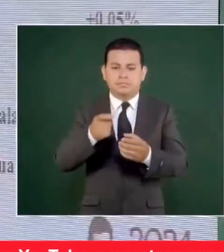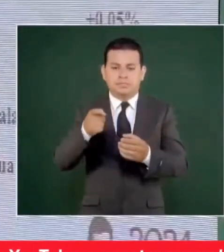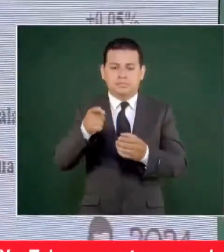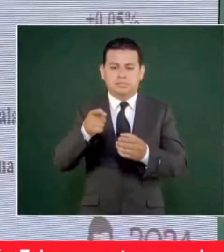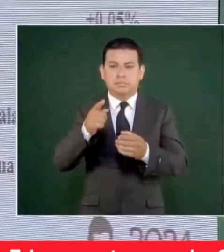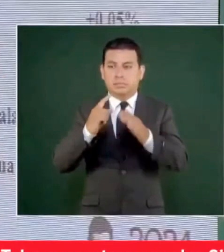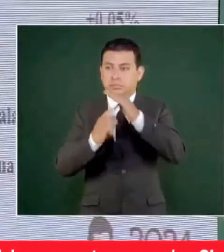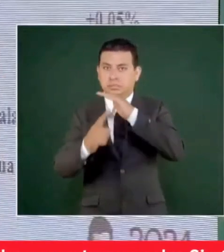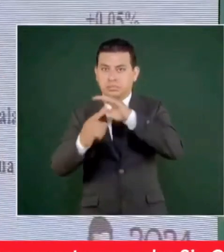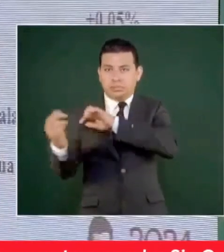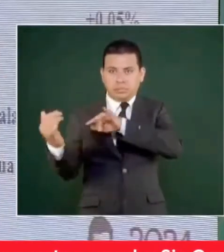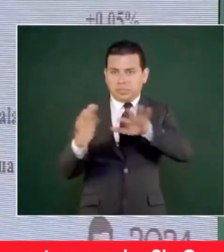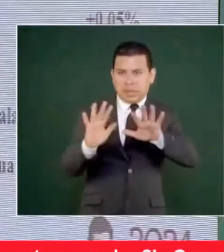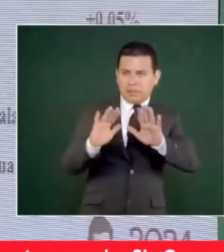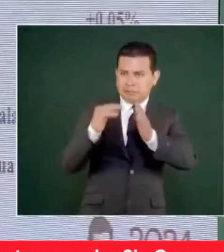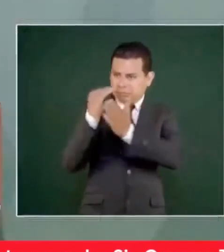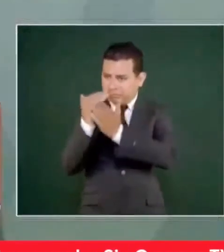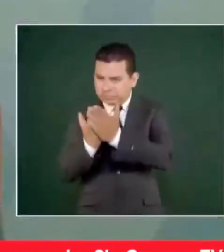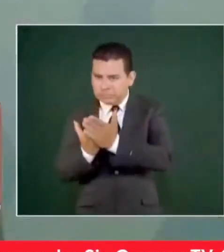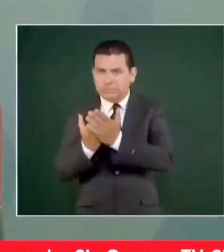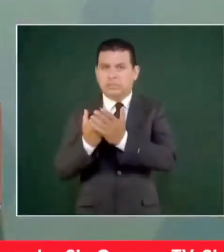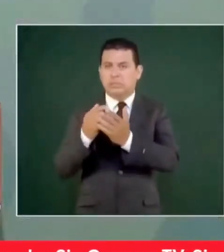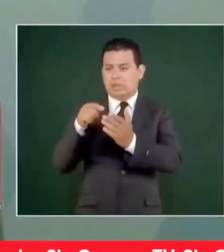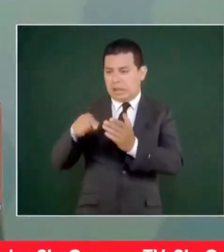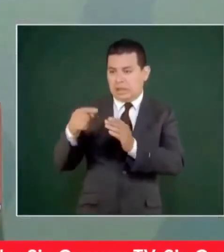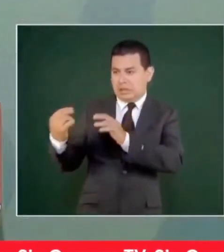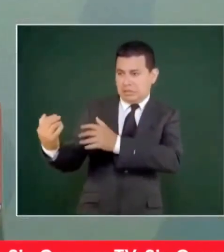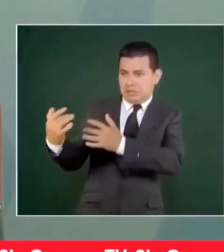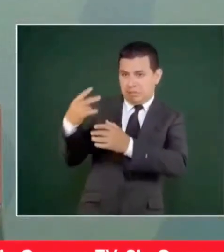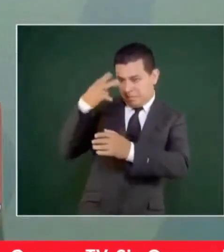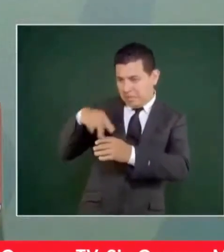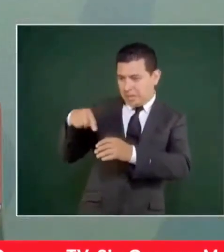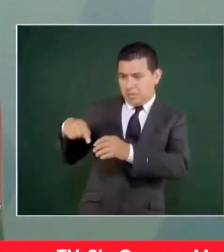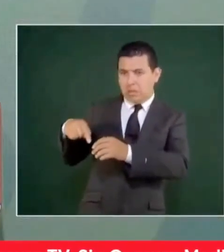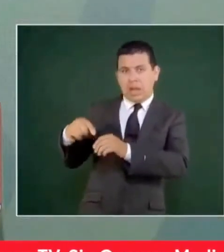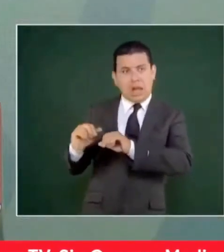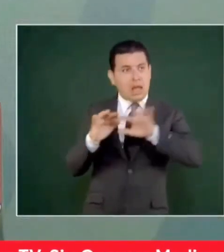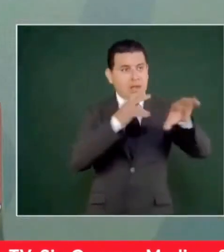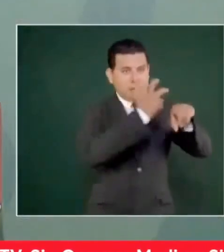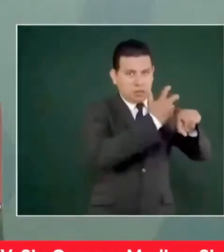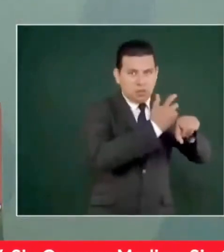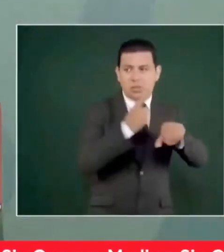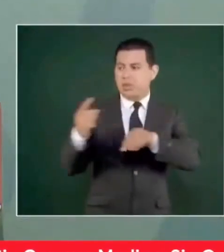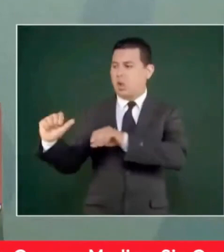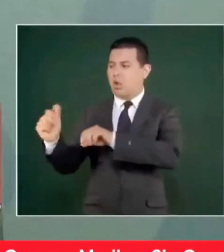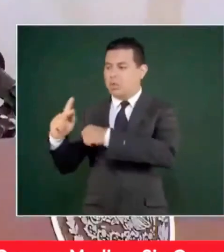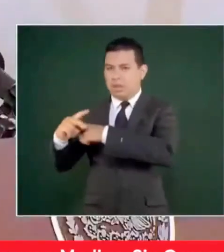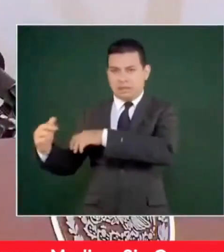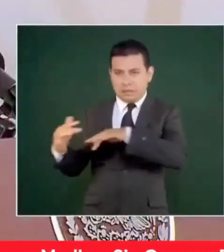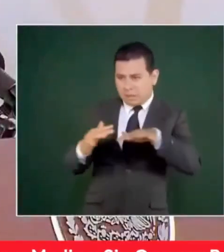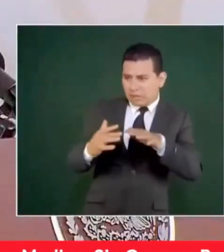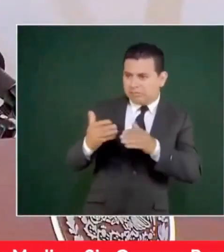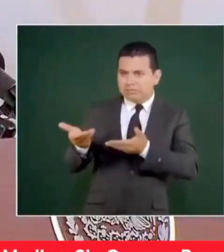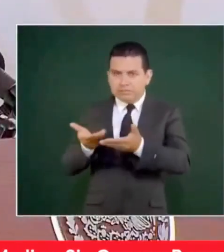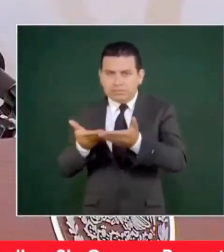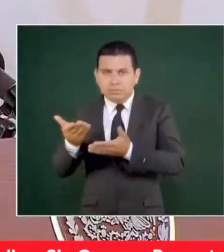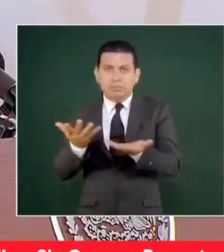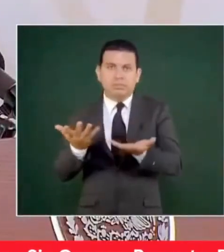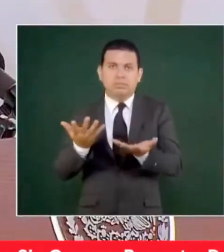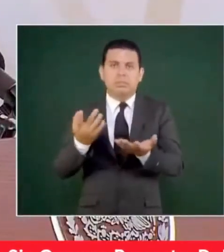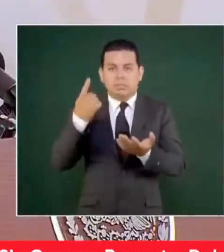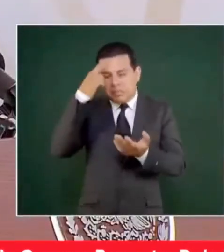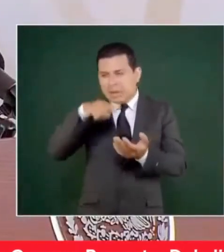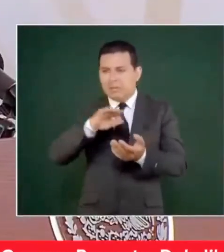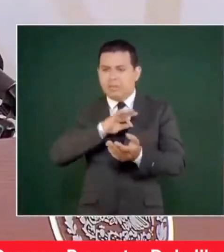migratorio de mexicanos a Estados Unidos, porque hay trabajo, porque hay posibilidades de empleo,